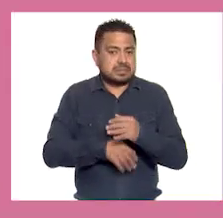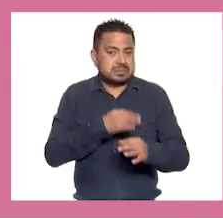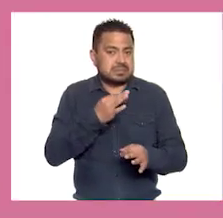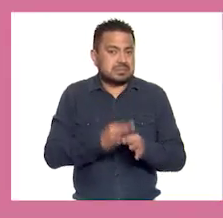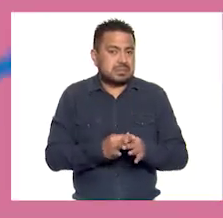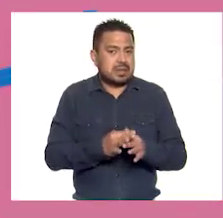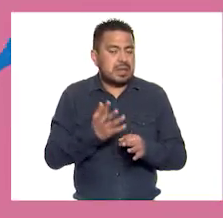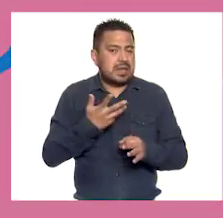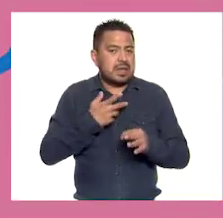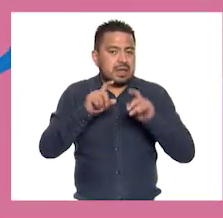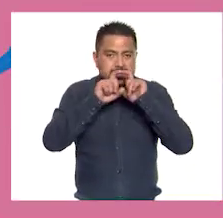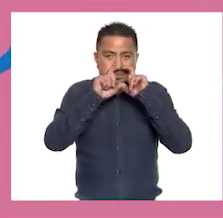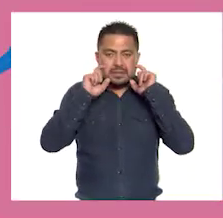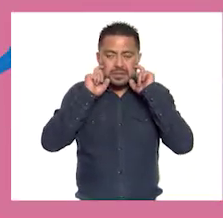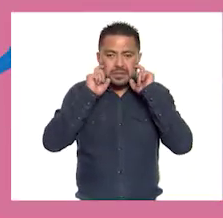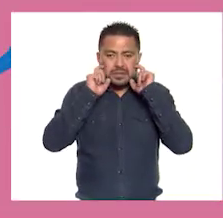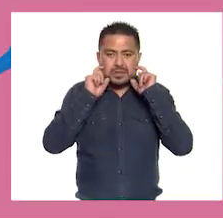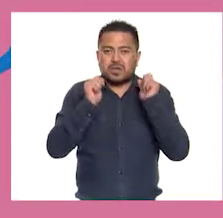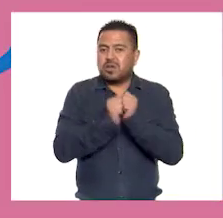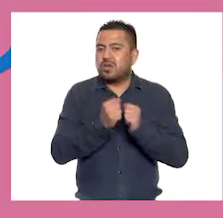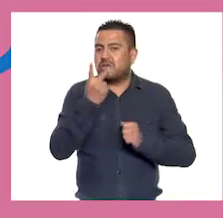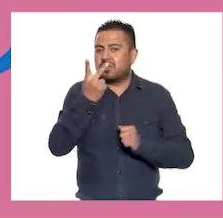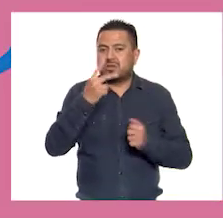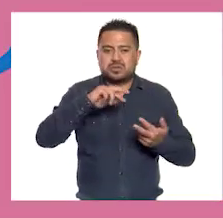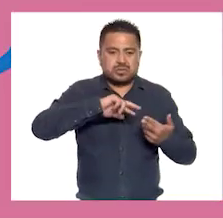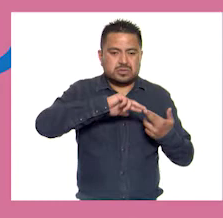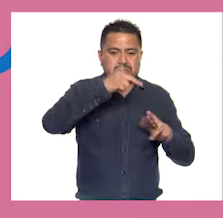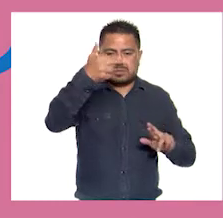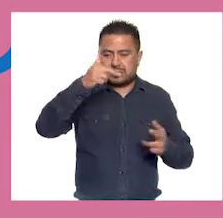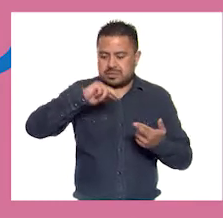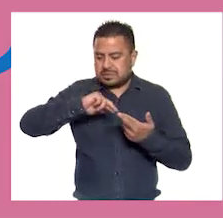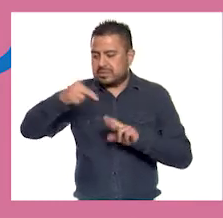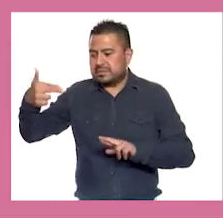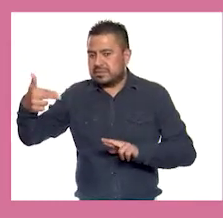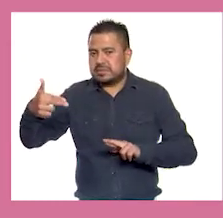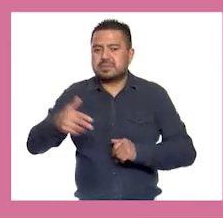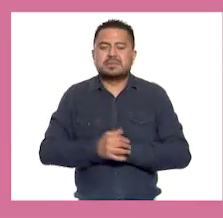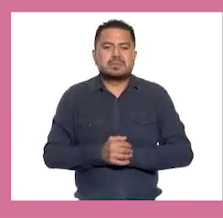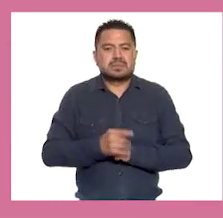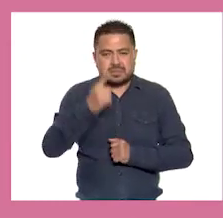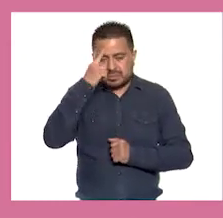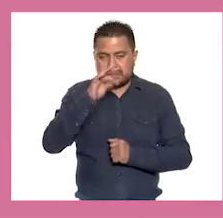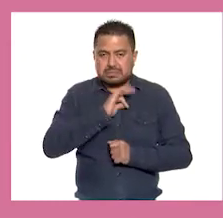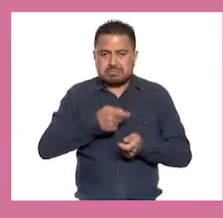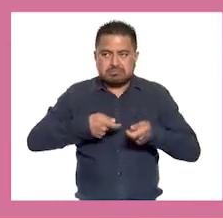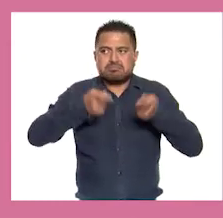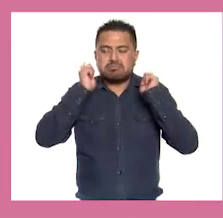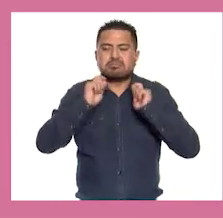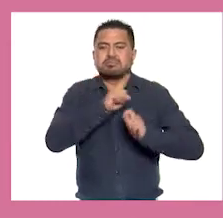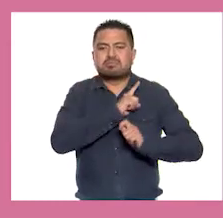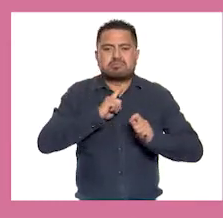¡Listo! Ya tienes un cubrebocas con 2 pares de cuerdas. Para